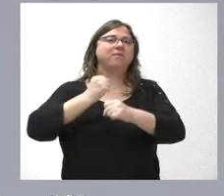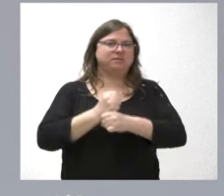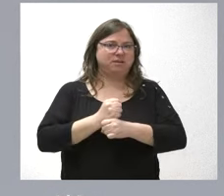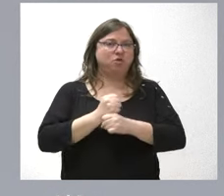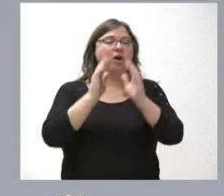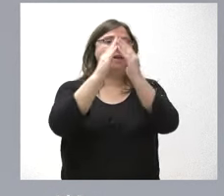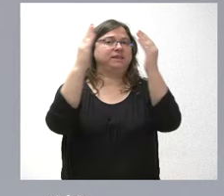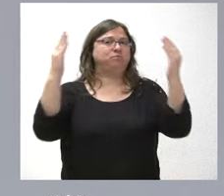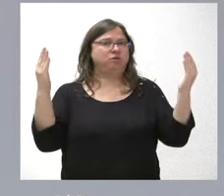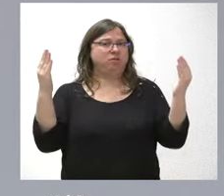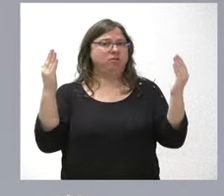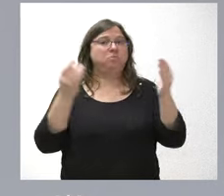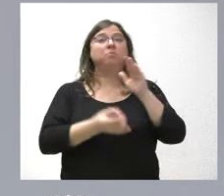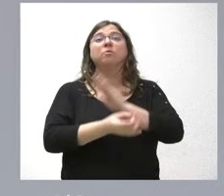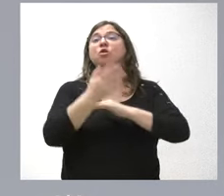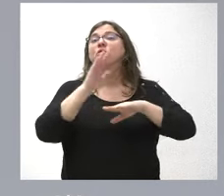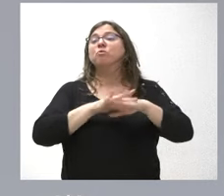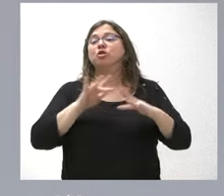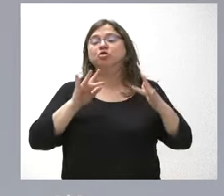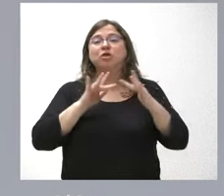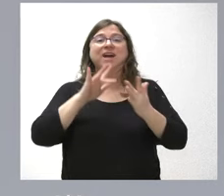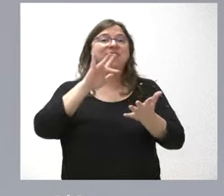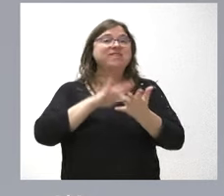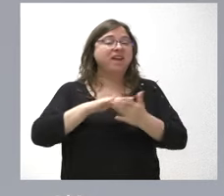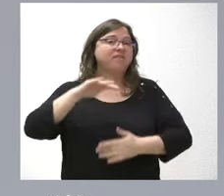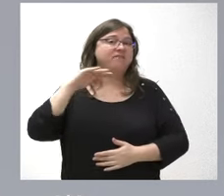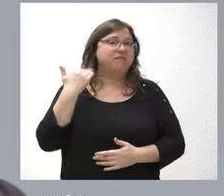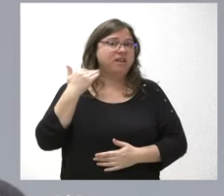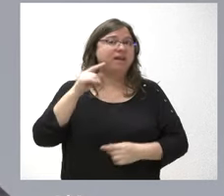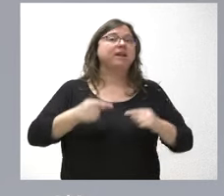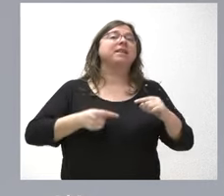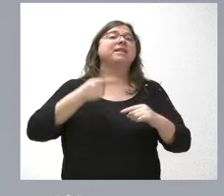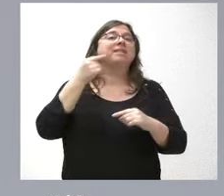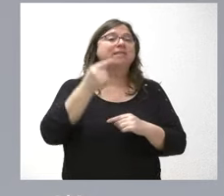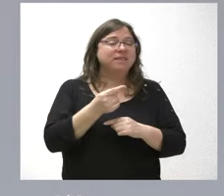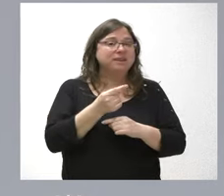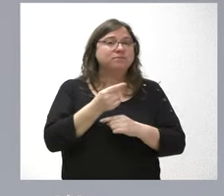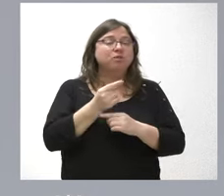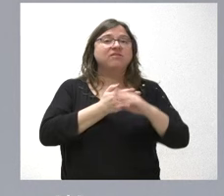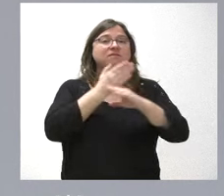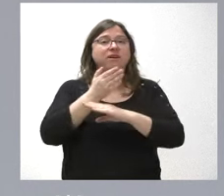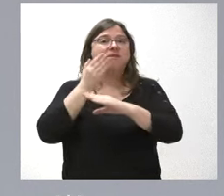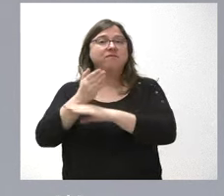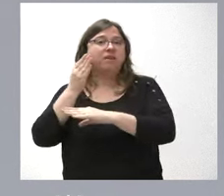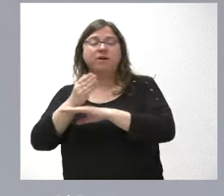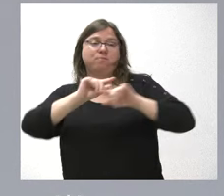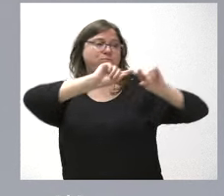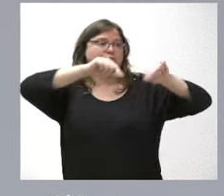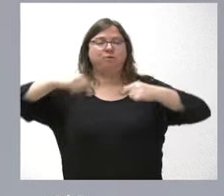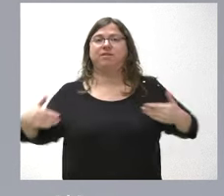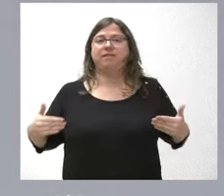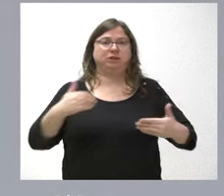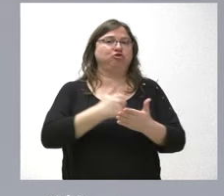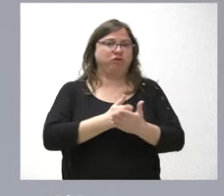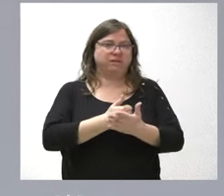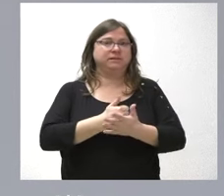que nació con ocasión de la celebración del Día de Villalar y que luego hemos ido llevando esa exposición a todas las provincias de Castilla y León, a todas las capitales de